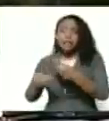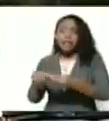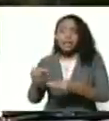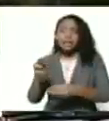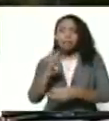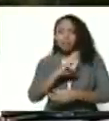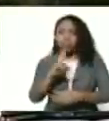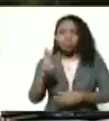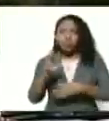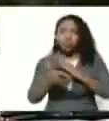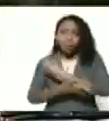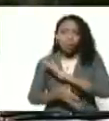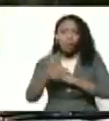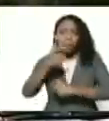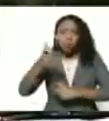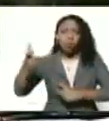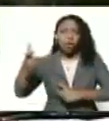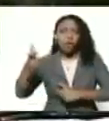Nosotros